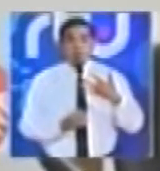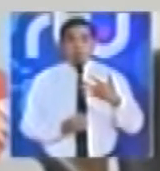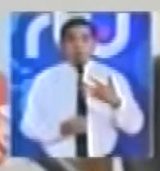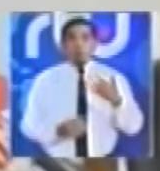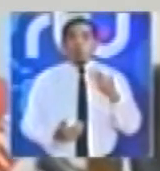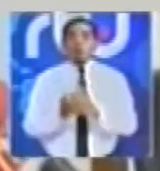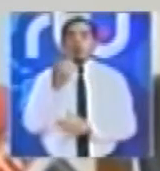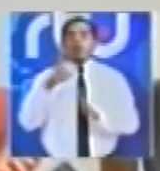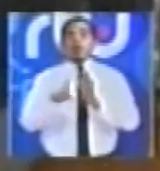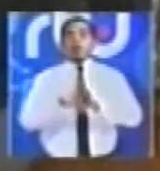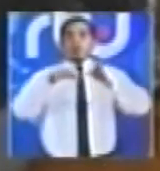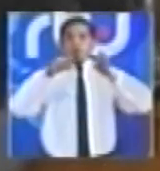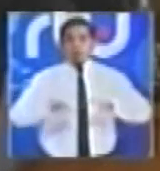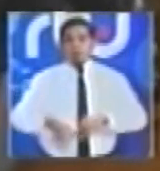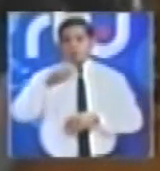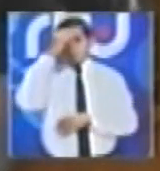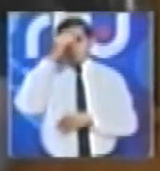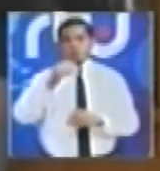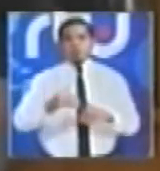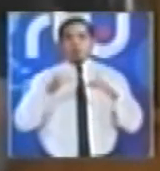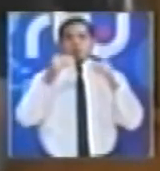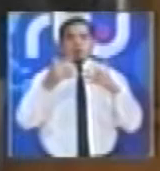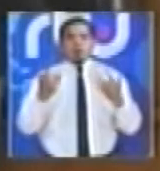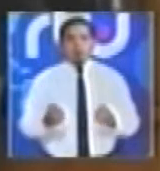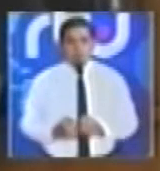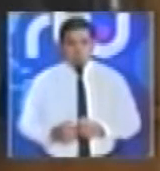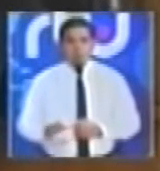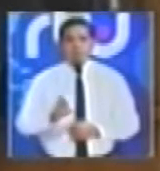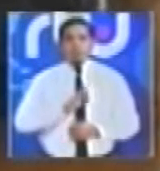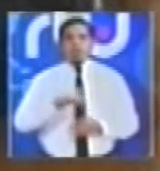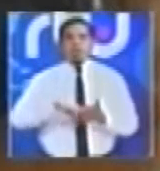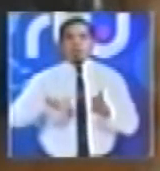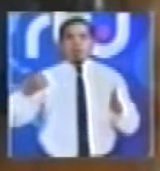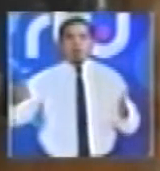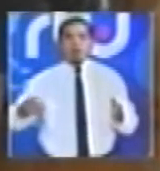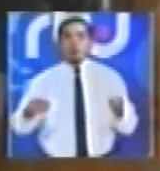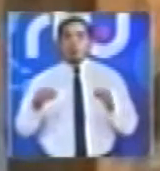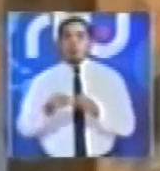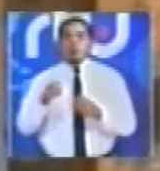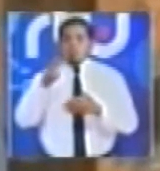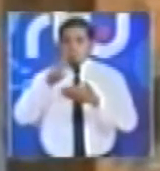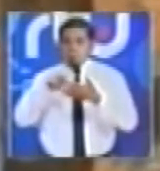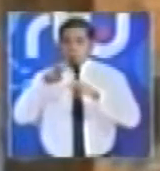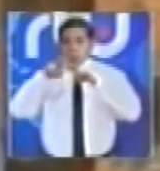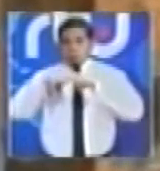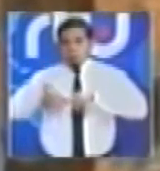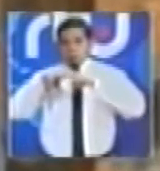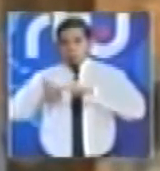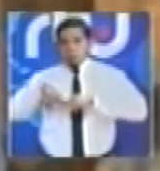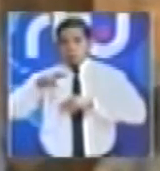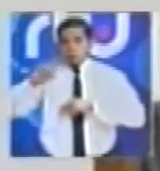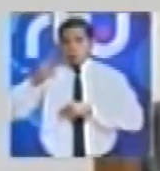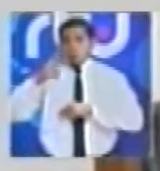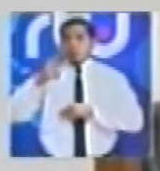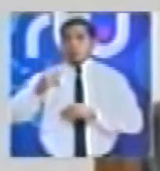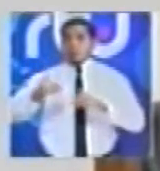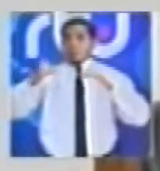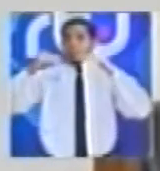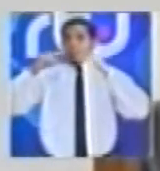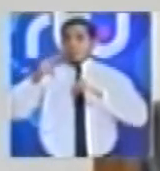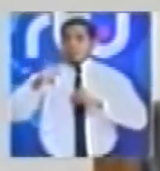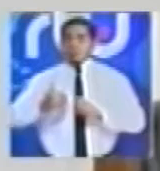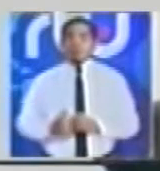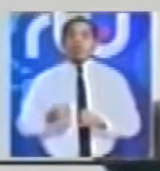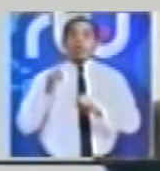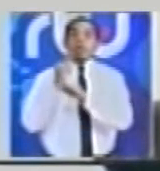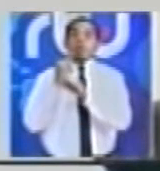la formación técnica y tecnológica serán revalorizadas y los títulos otorgados serán reconocidos como tercer nivel. Institutos superiores hoy van